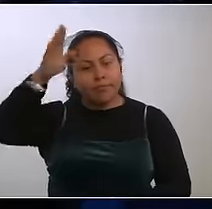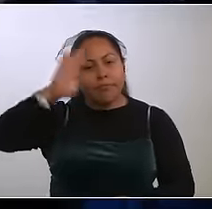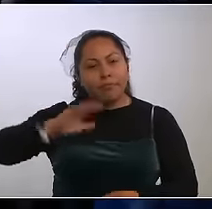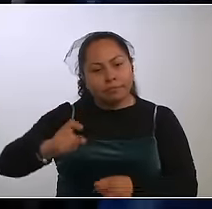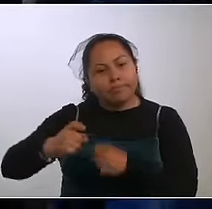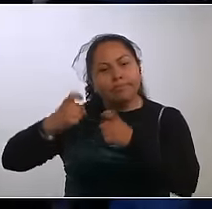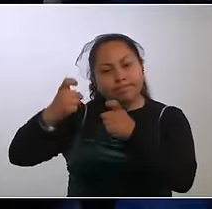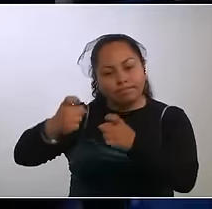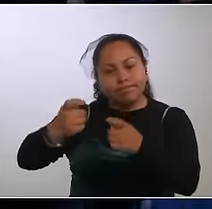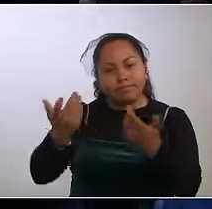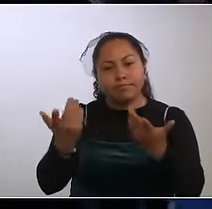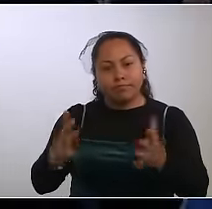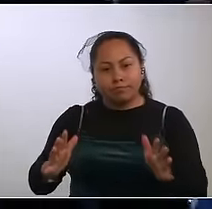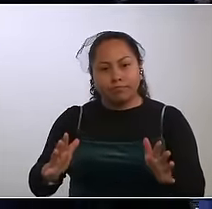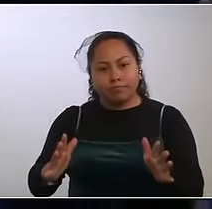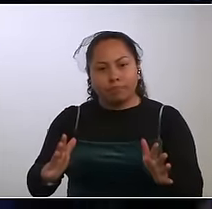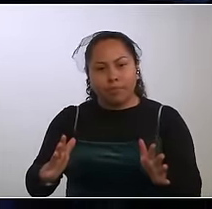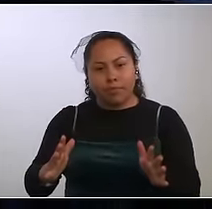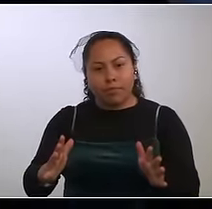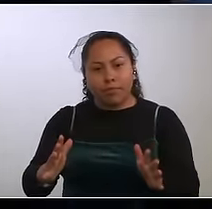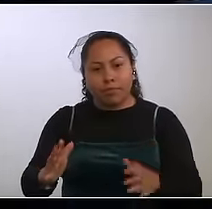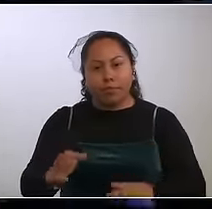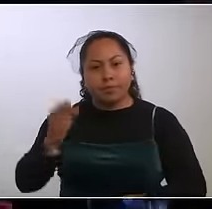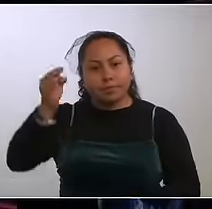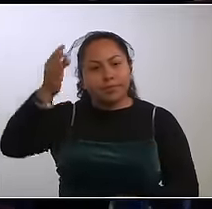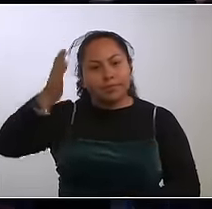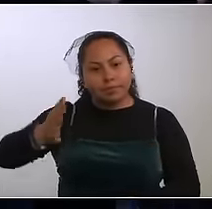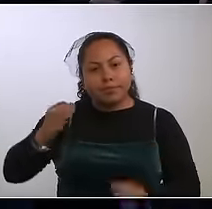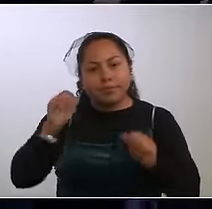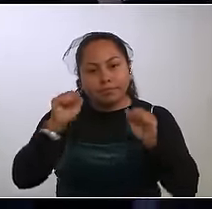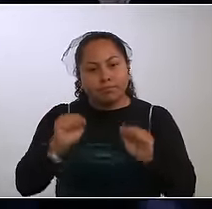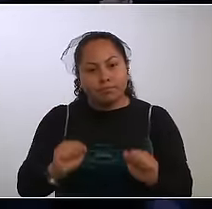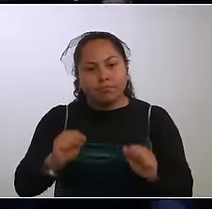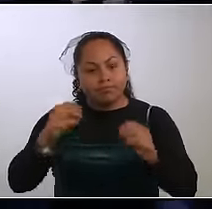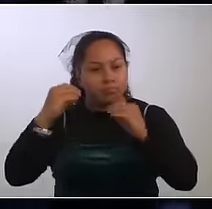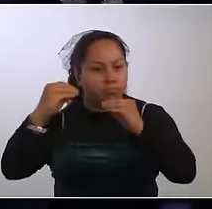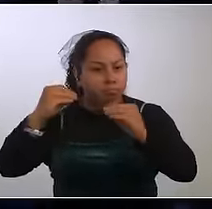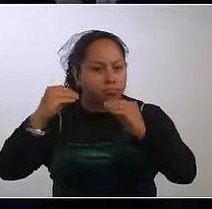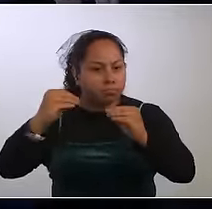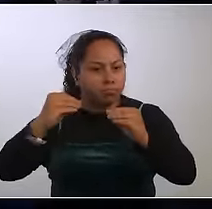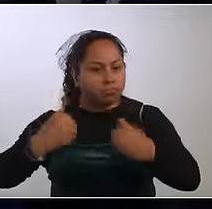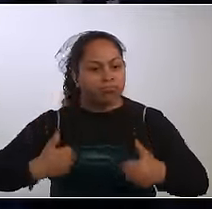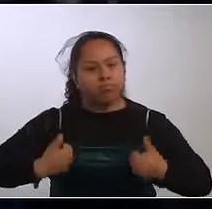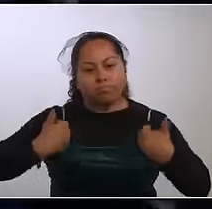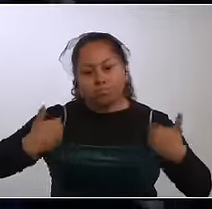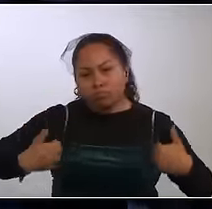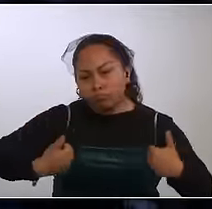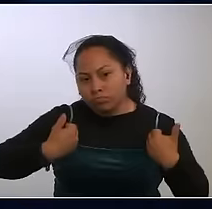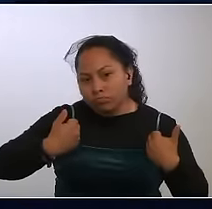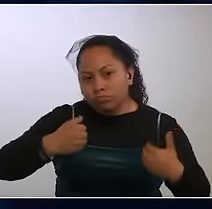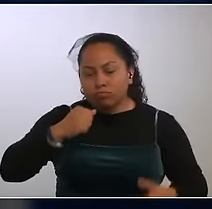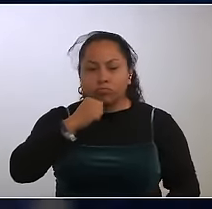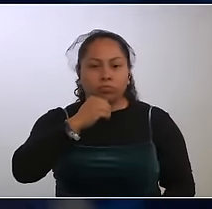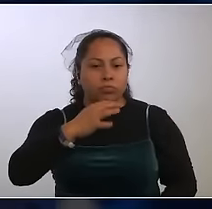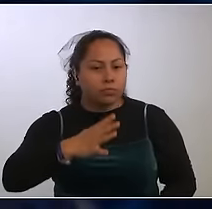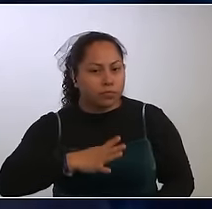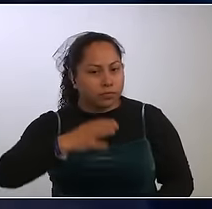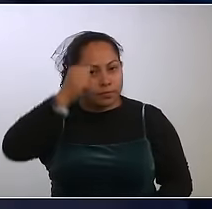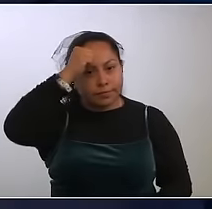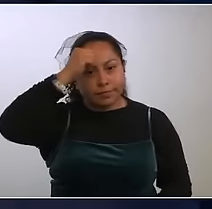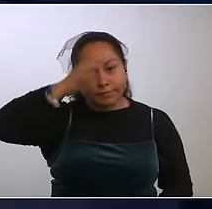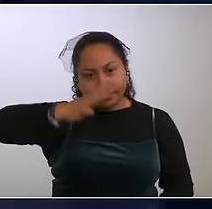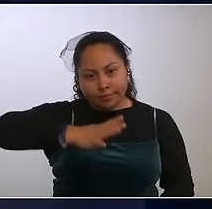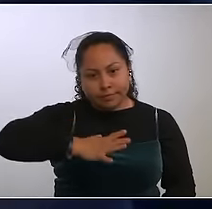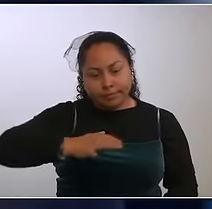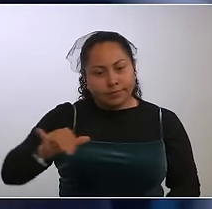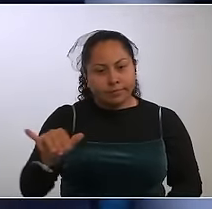pastores enseñen a los jóvenes y a las dorcas y a los varones a moverse en el Espíritu. Brother Moreno, this is going to be